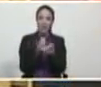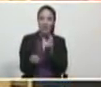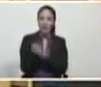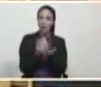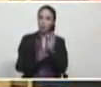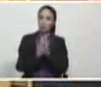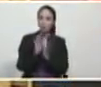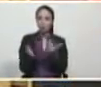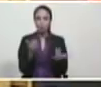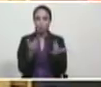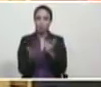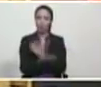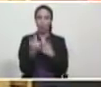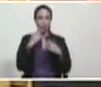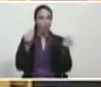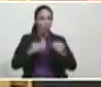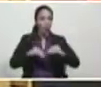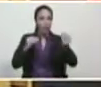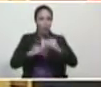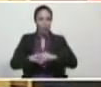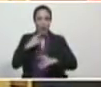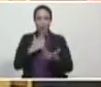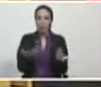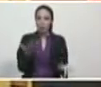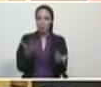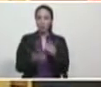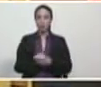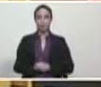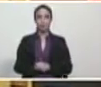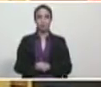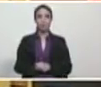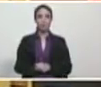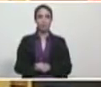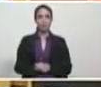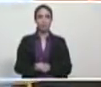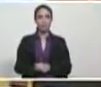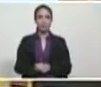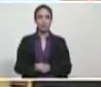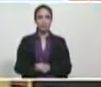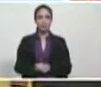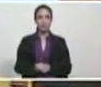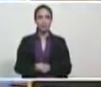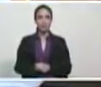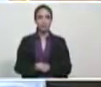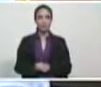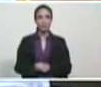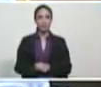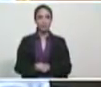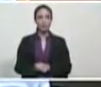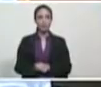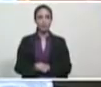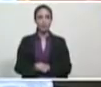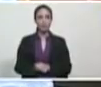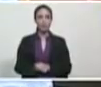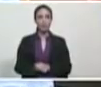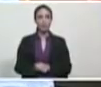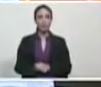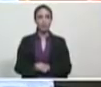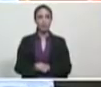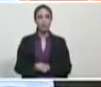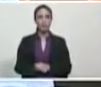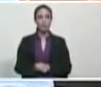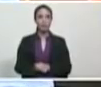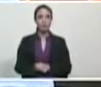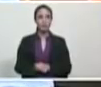tal. Muy bien, aprobado. Acuerda y firme el documento con el empresario X. Es